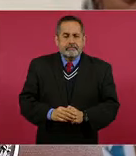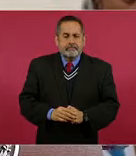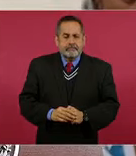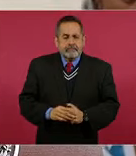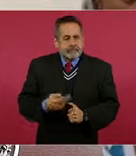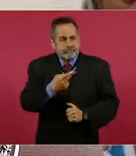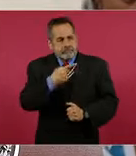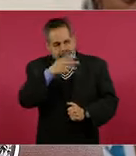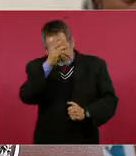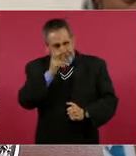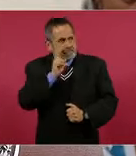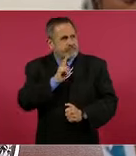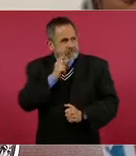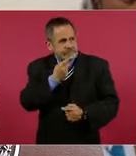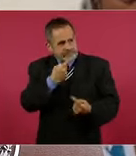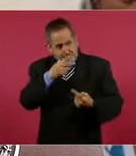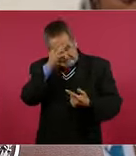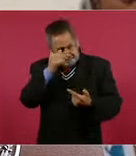acordar,